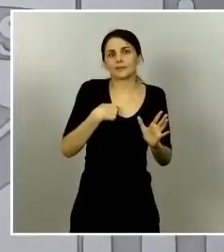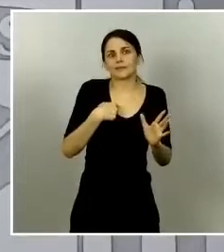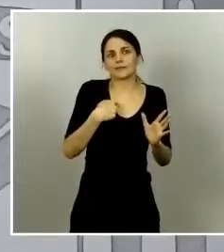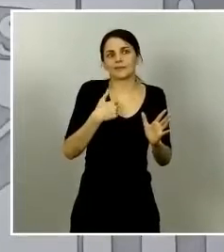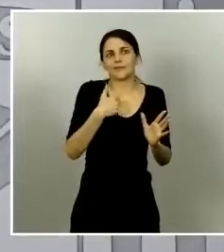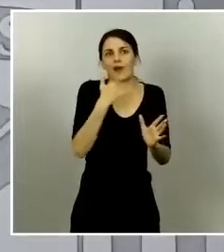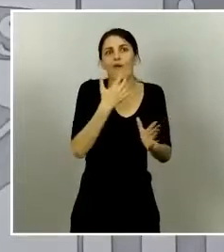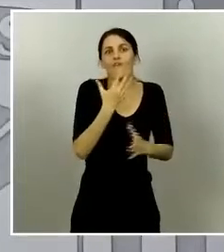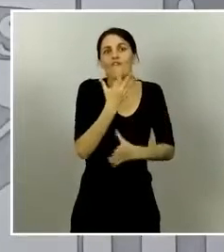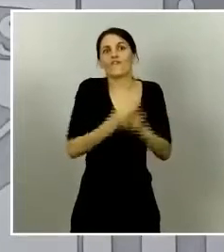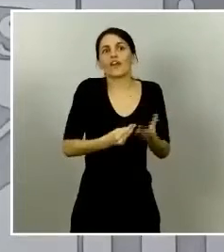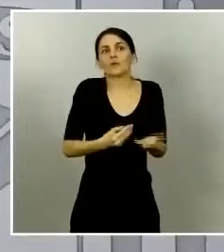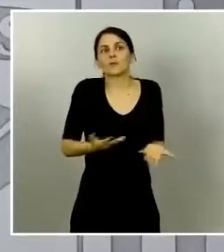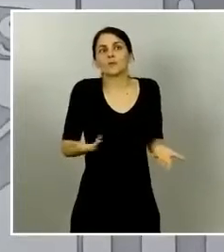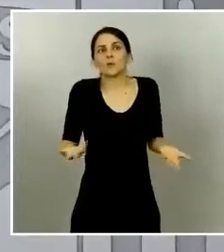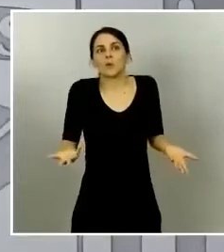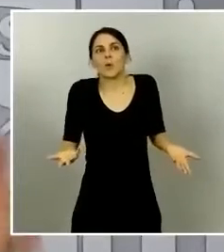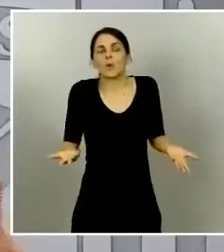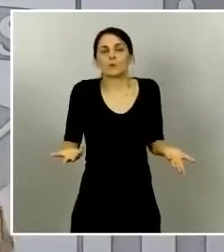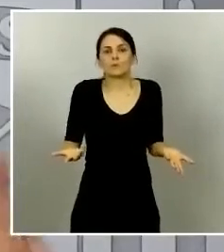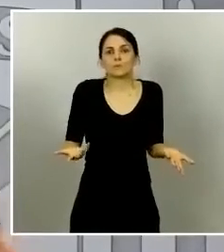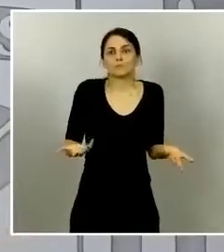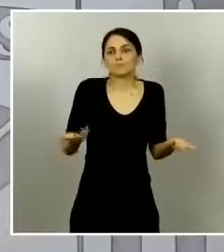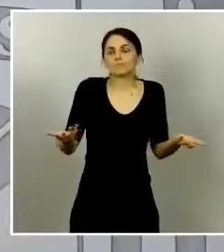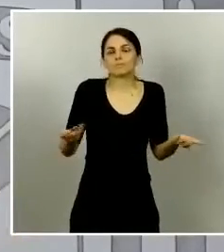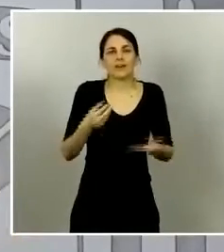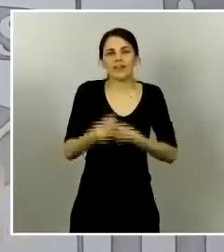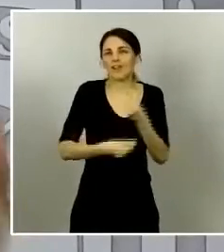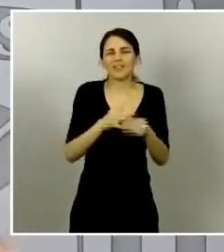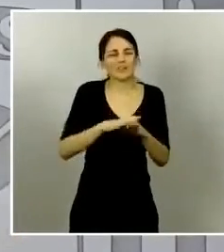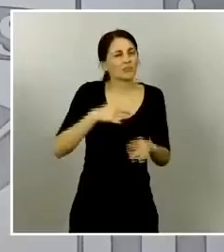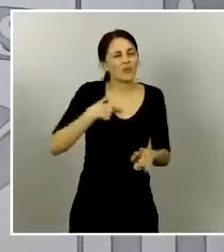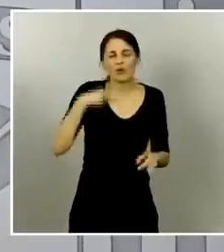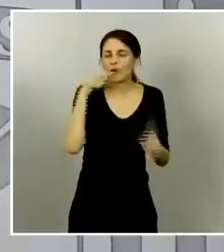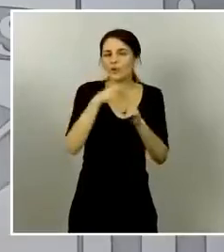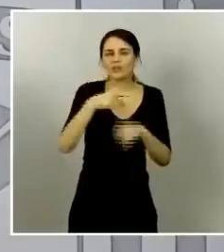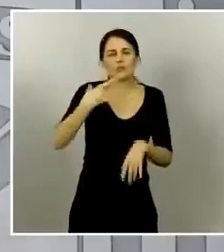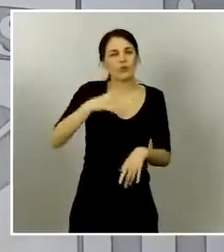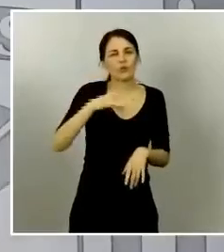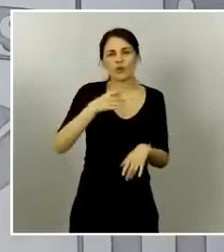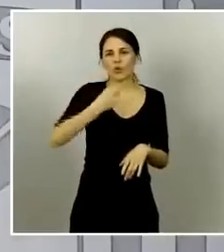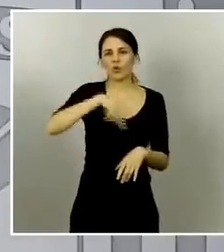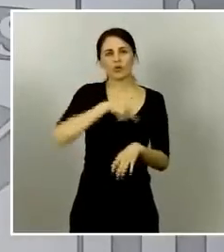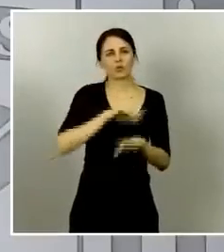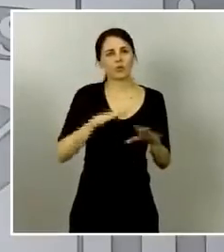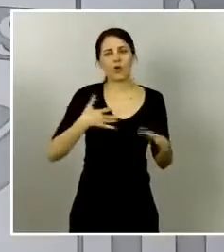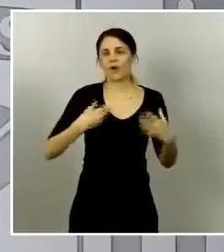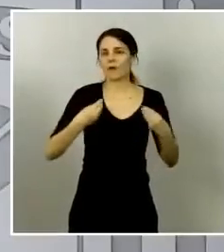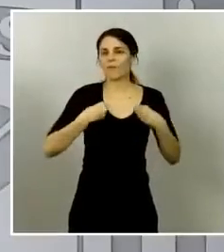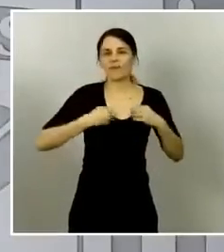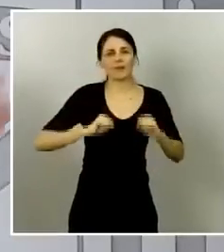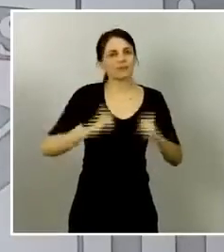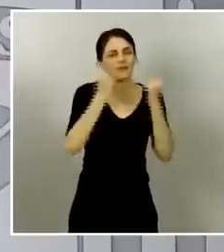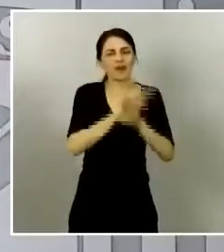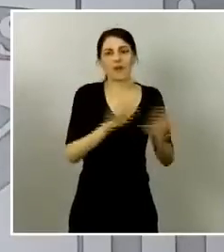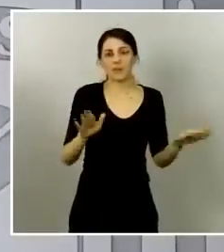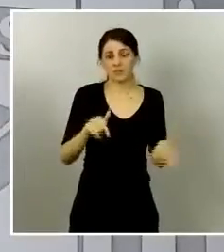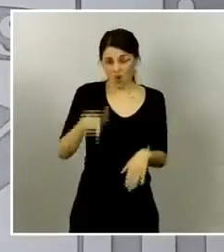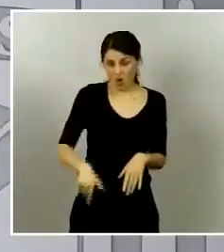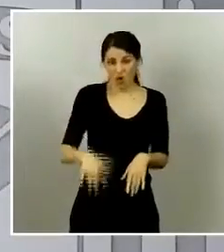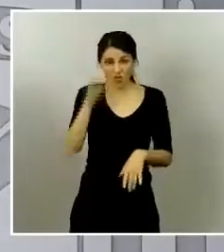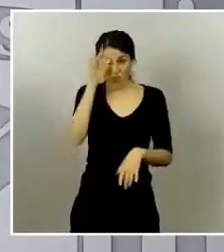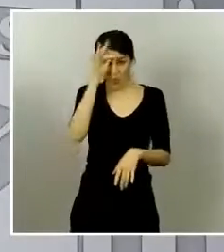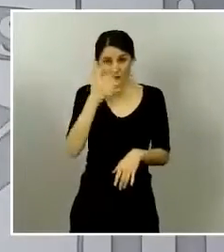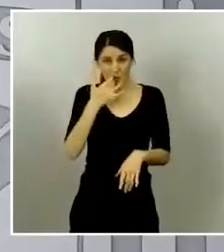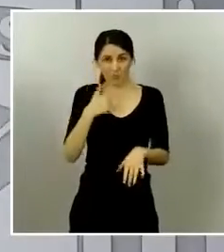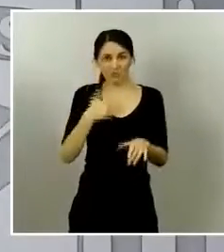Gobierno es de intentar a toda costa sacar una cuestión en la que salvamos vidas. Es que hoy, domingo,